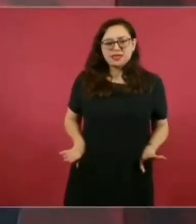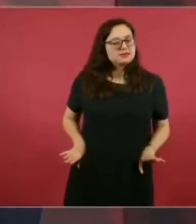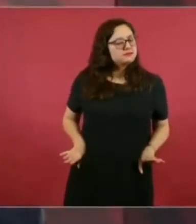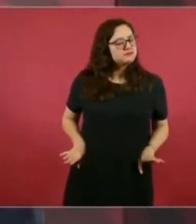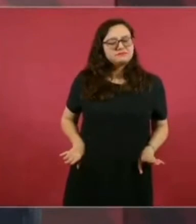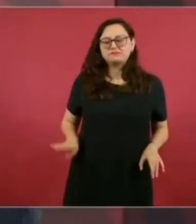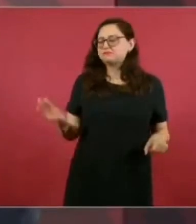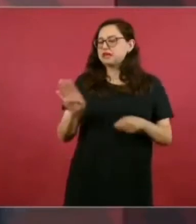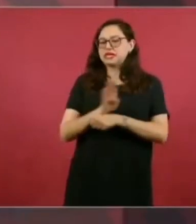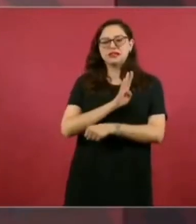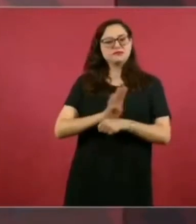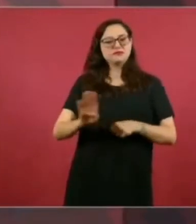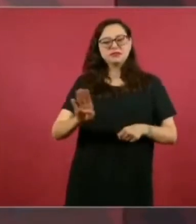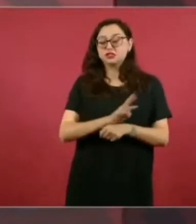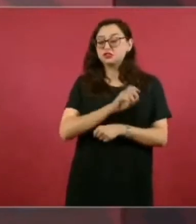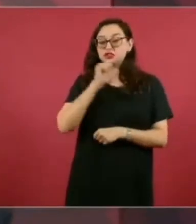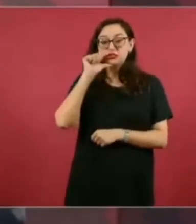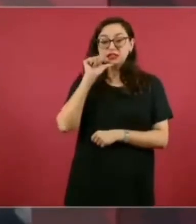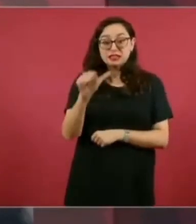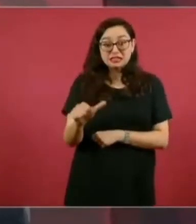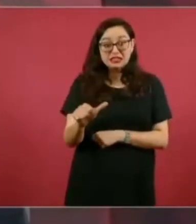o narcos estados.